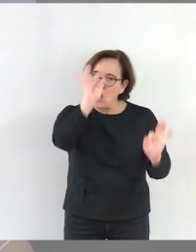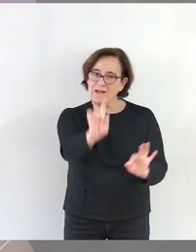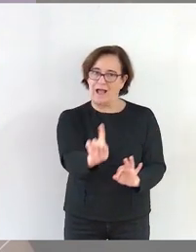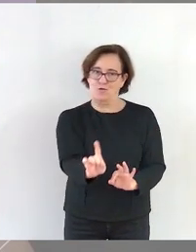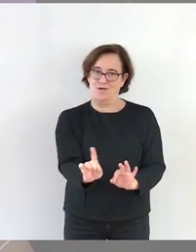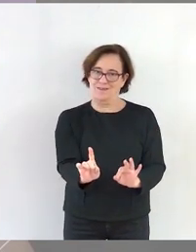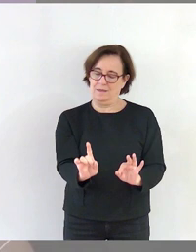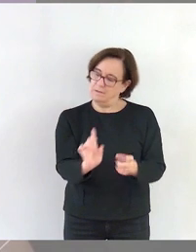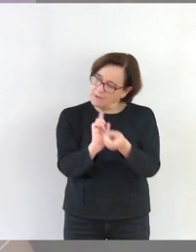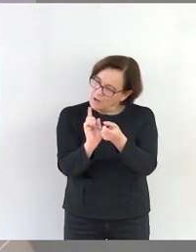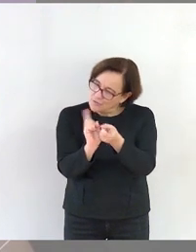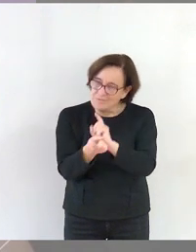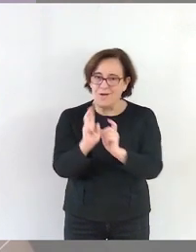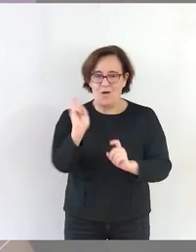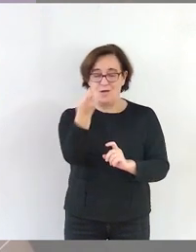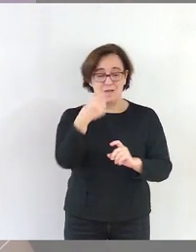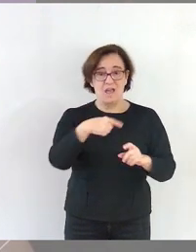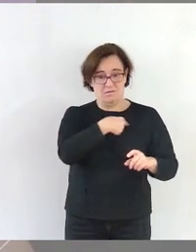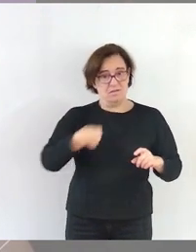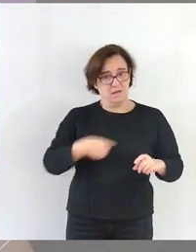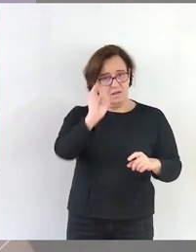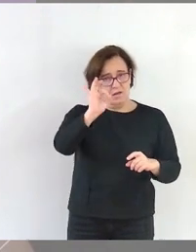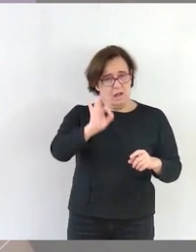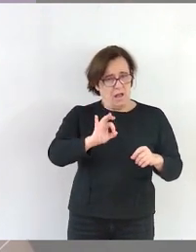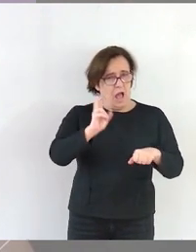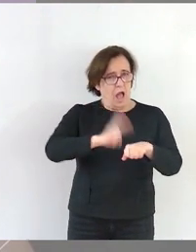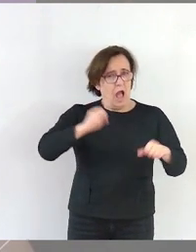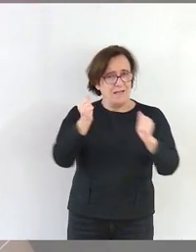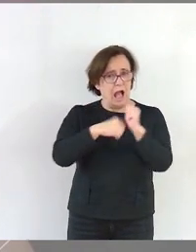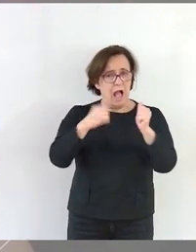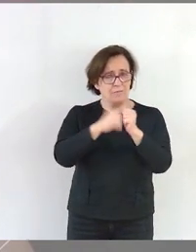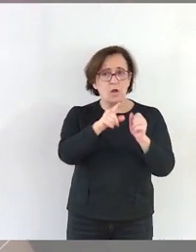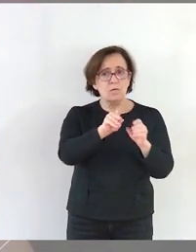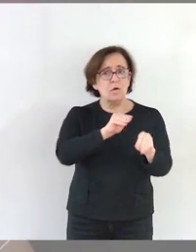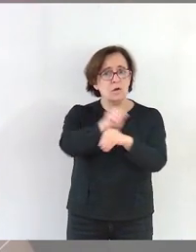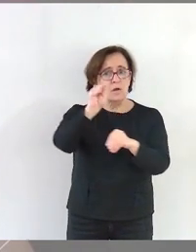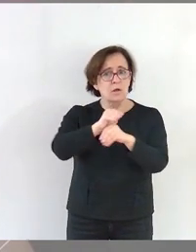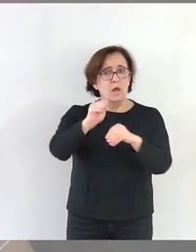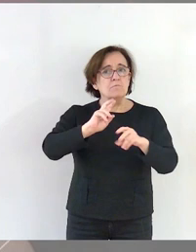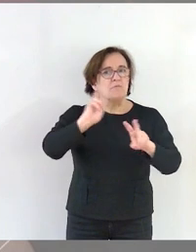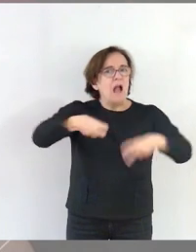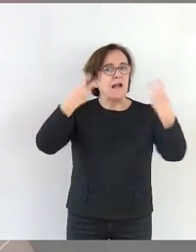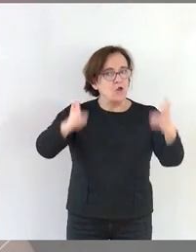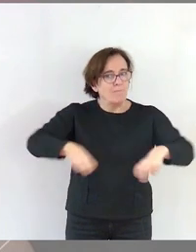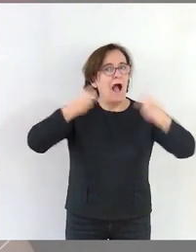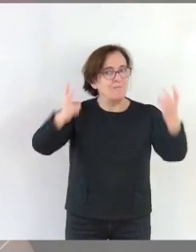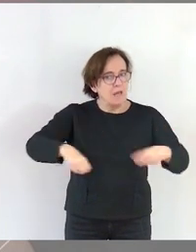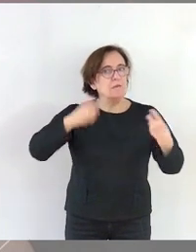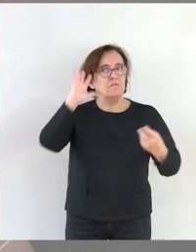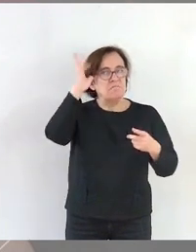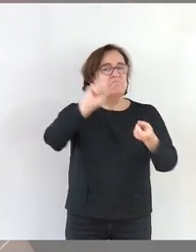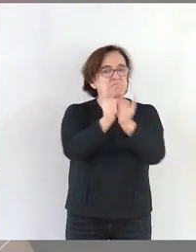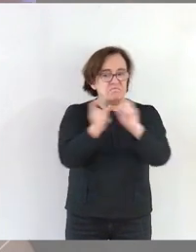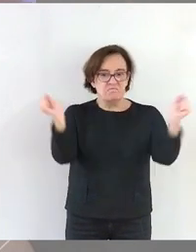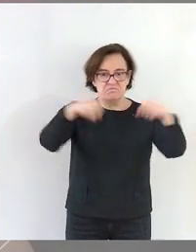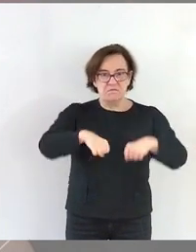la lógica es otra para empezar porque china que es verdad que Quema mucho carbón también está invirtiendo mucho en renovables se acaba de firmar un acuerdo Estados Unidos